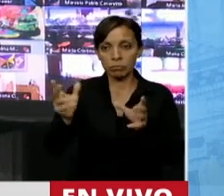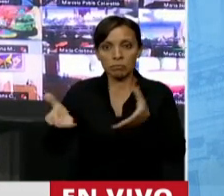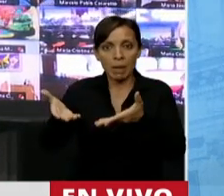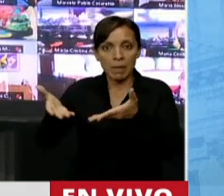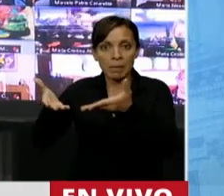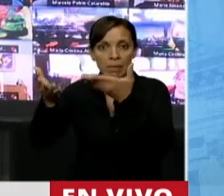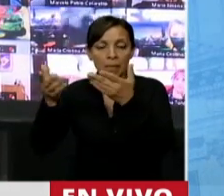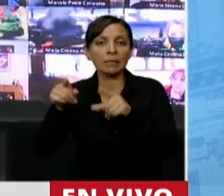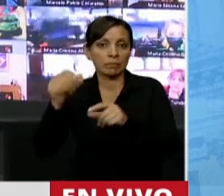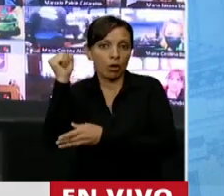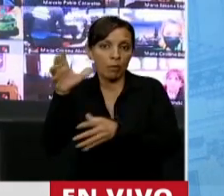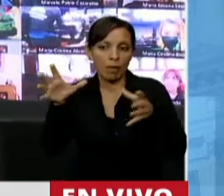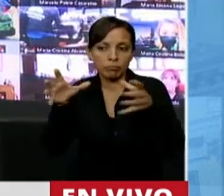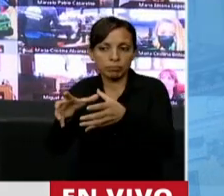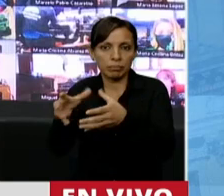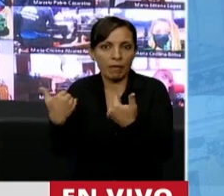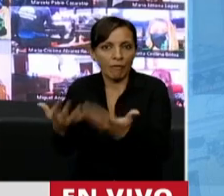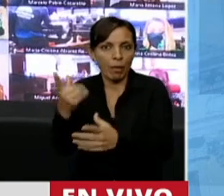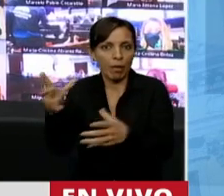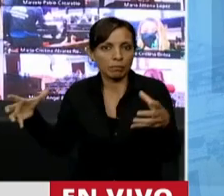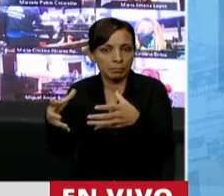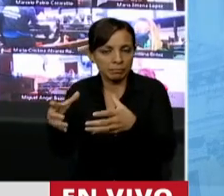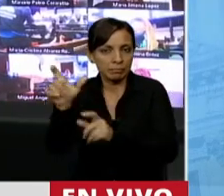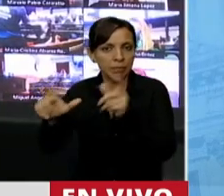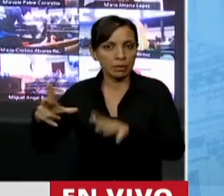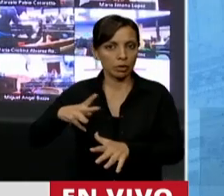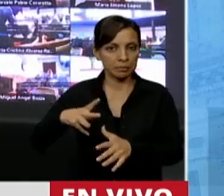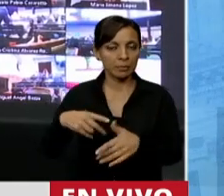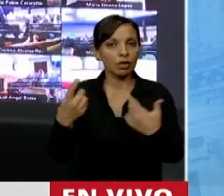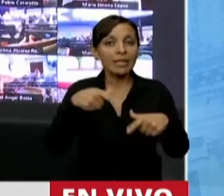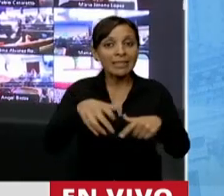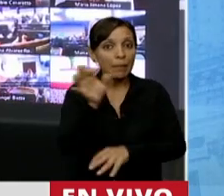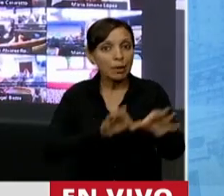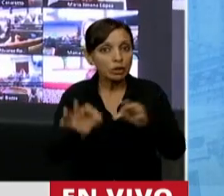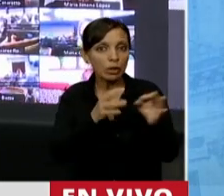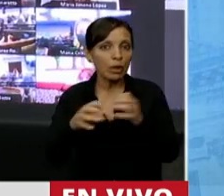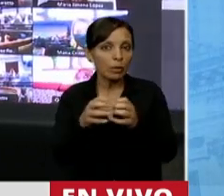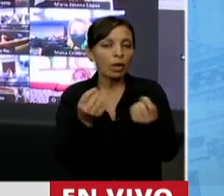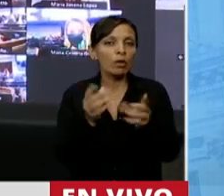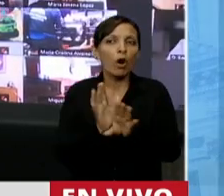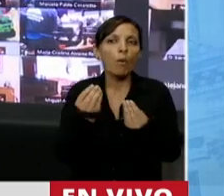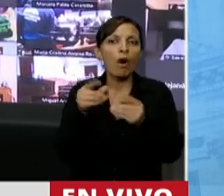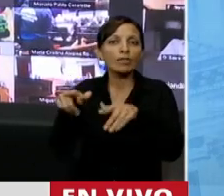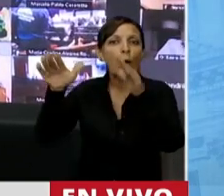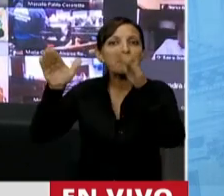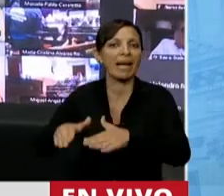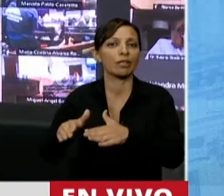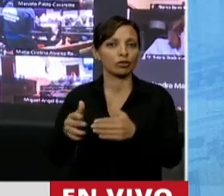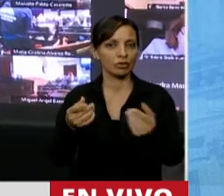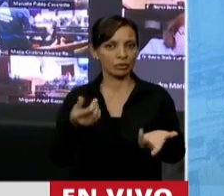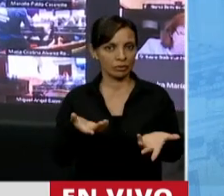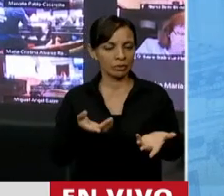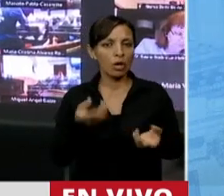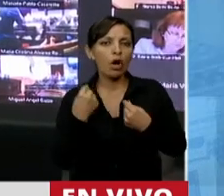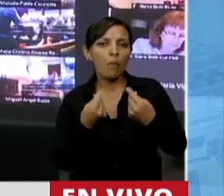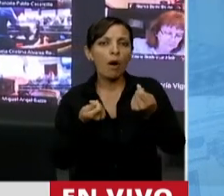que la economía se concentra más. Entonces, lo que estamos discutiendo con este proyecto es cómo evitamos que eso suceda. ¿Cómo